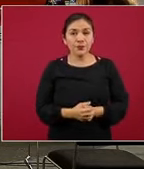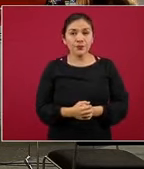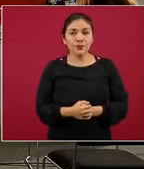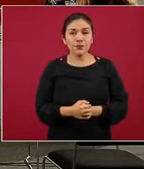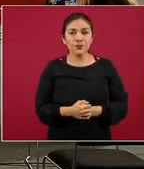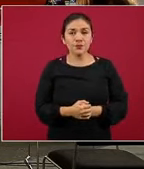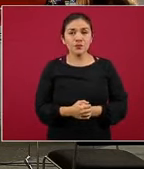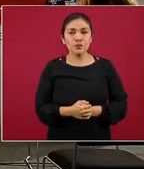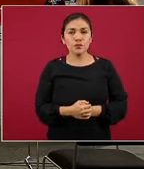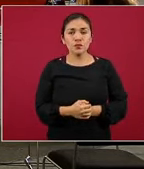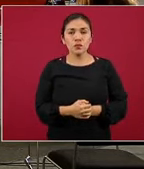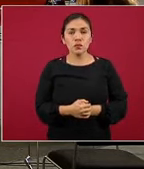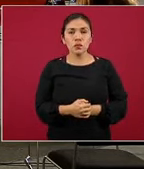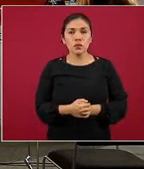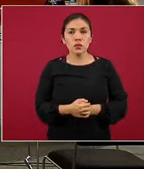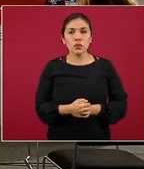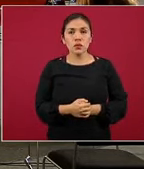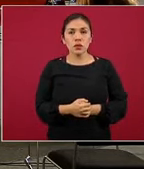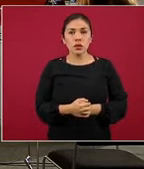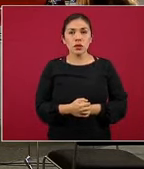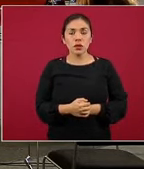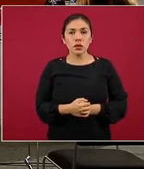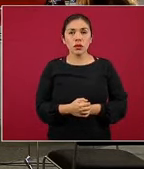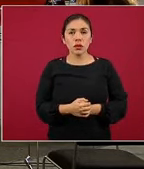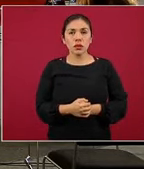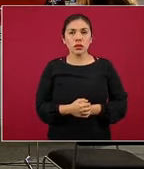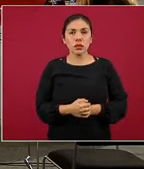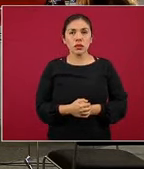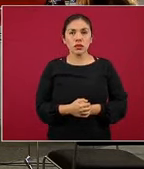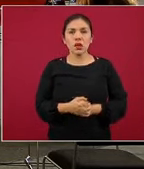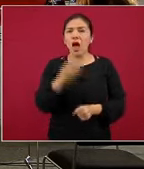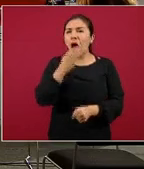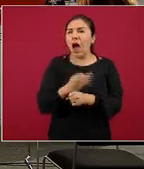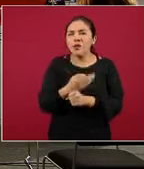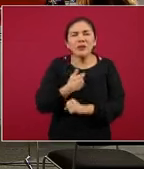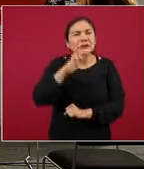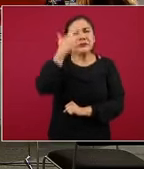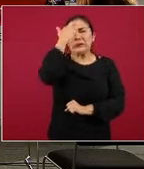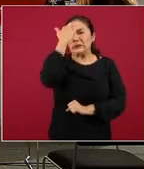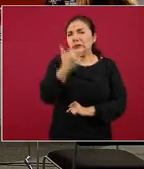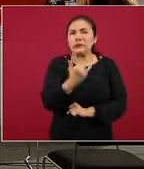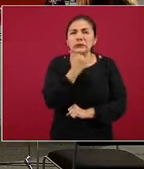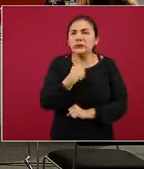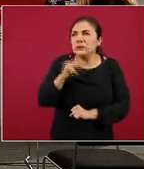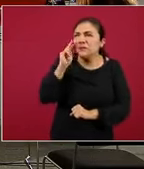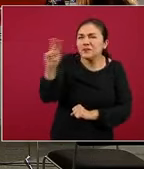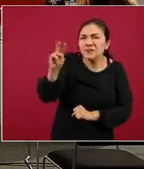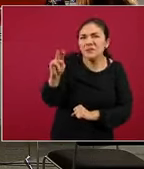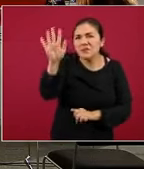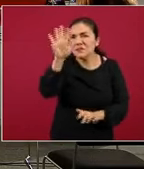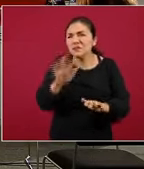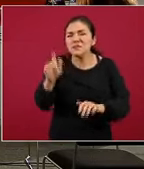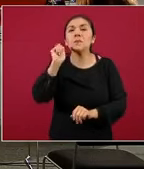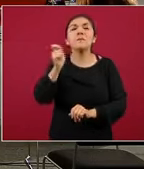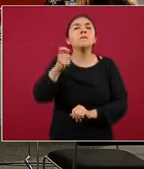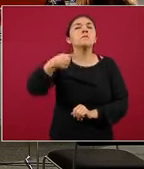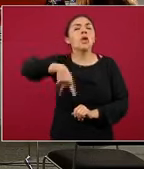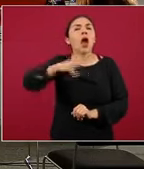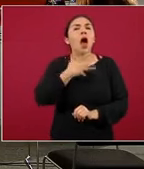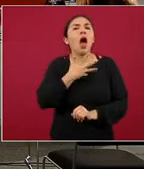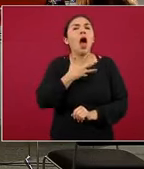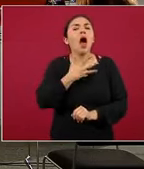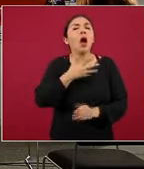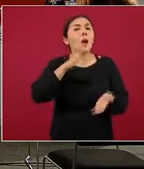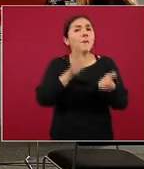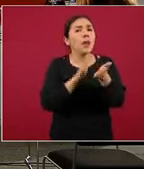aquí información general, documentos de consulta, hay uno, ahora mismo no lo voy a recordar, pero tiene